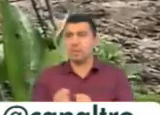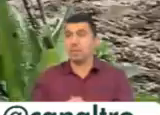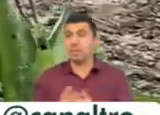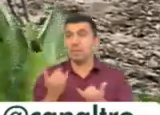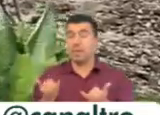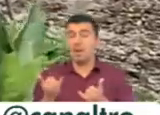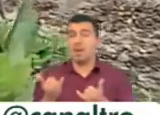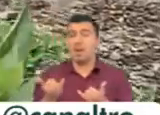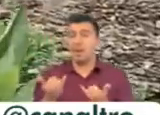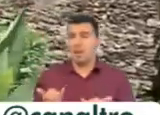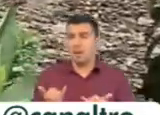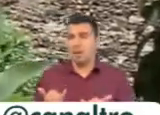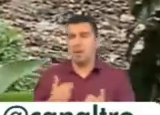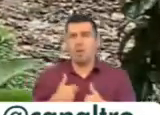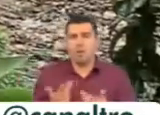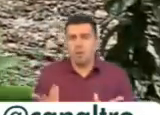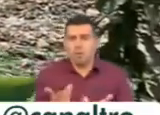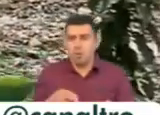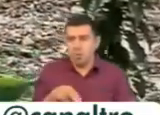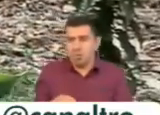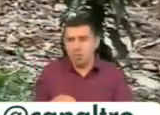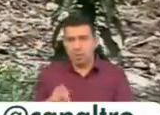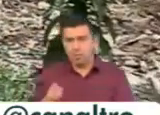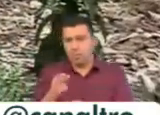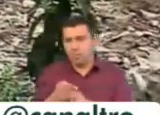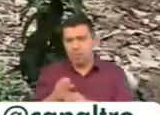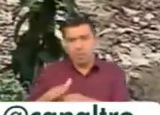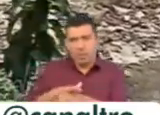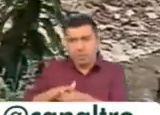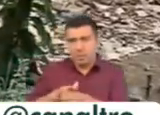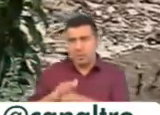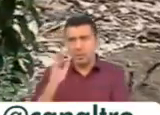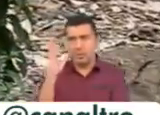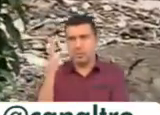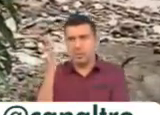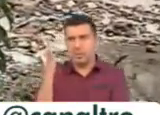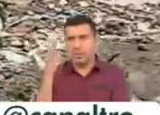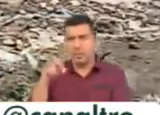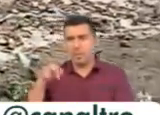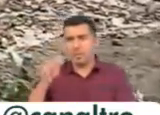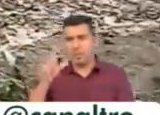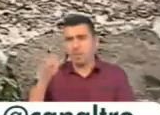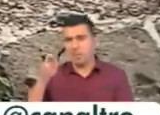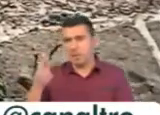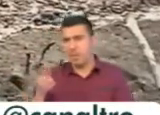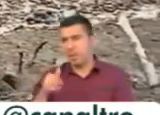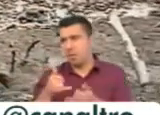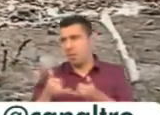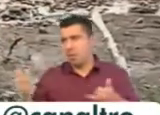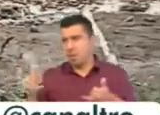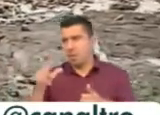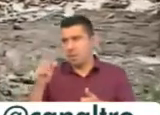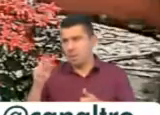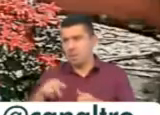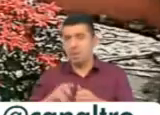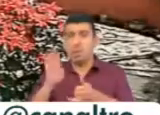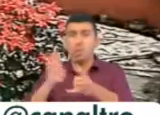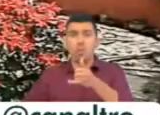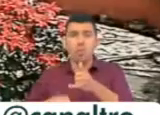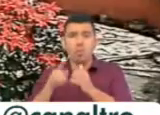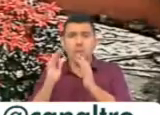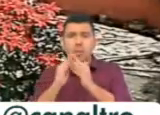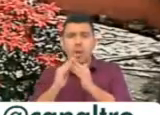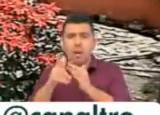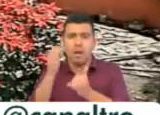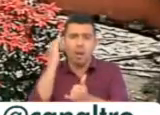encontramos en el sector de el palmar el sector conocido como la línea una de las últimas viviendas que ha sido